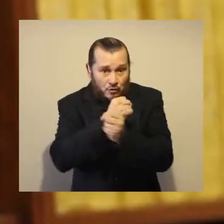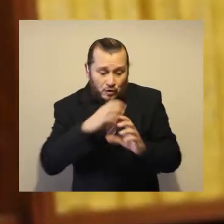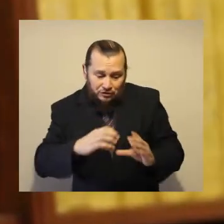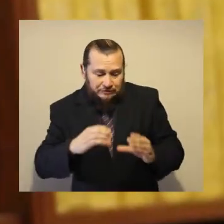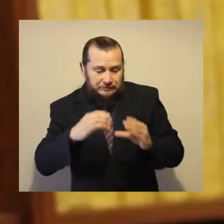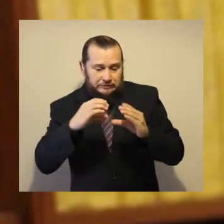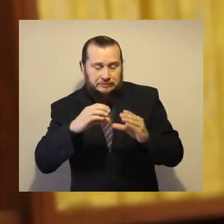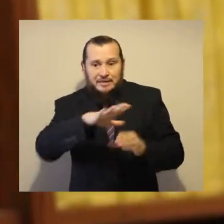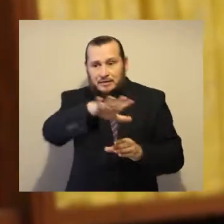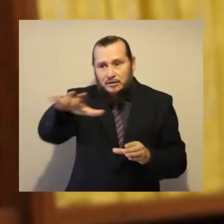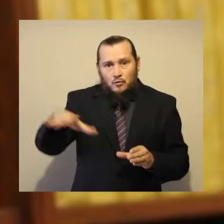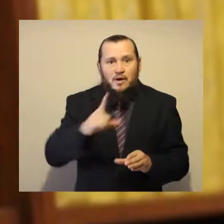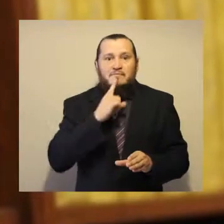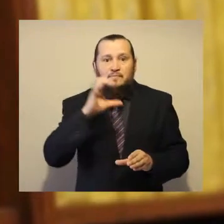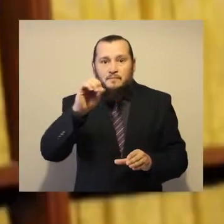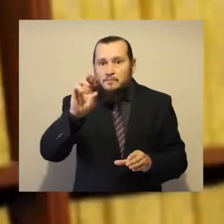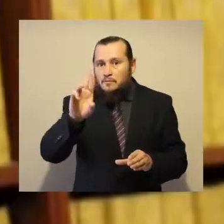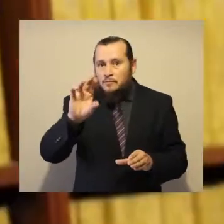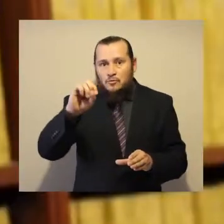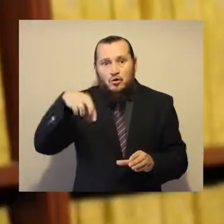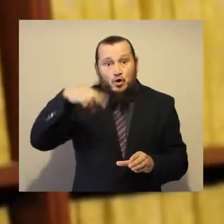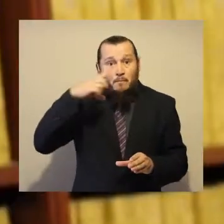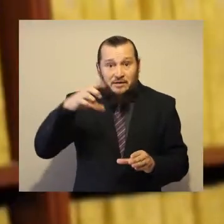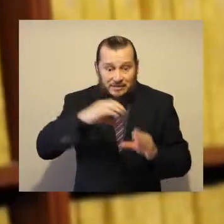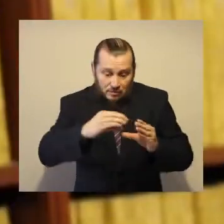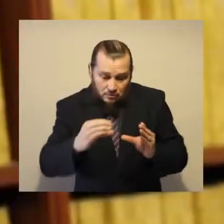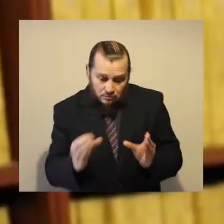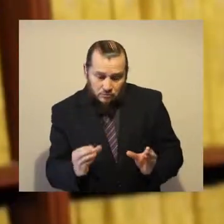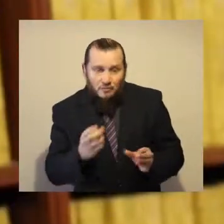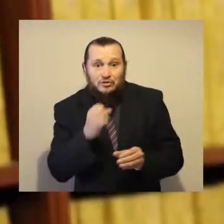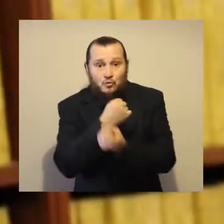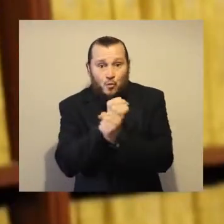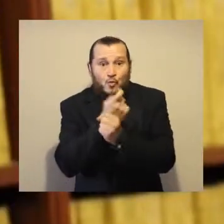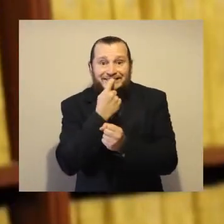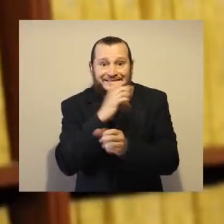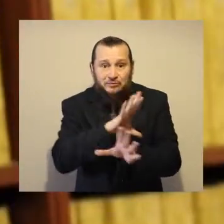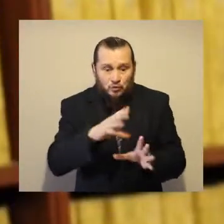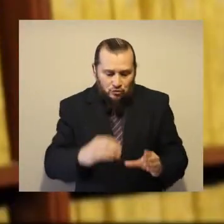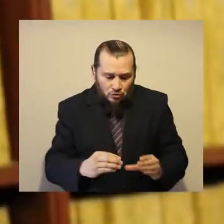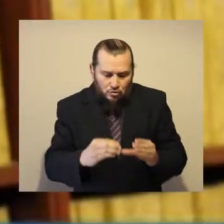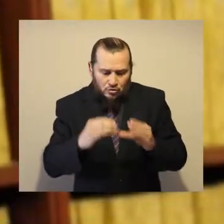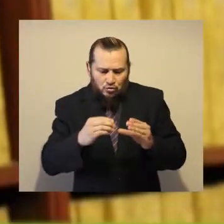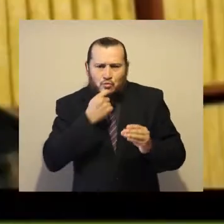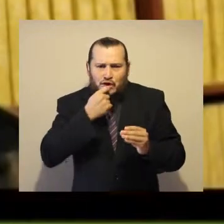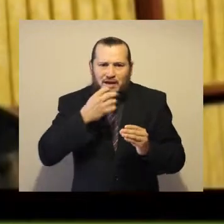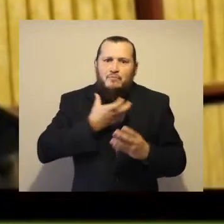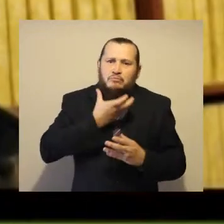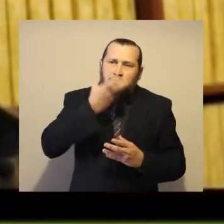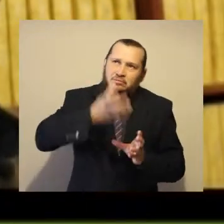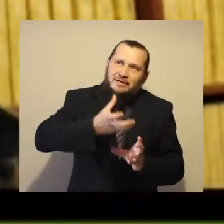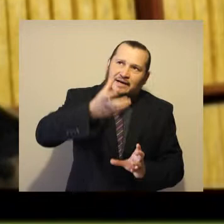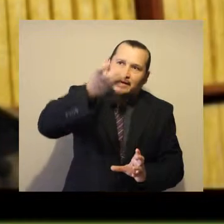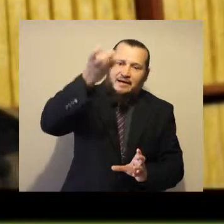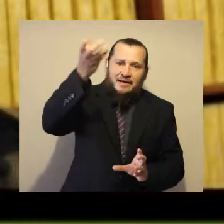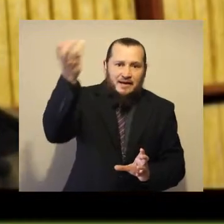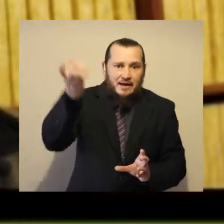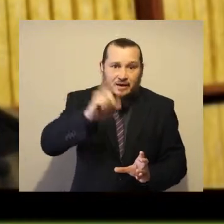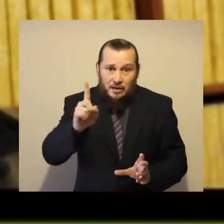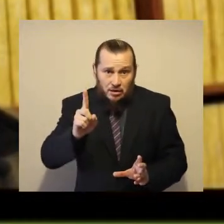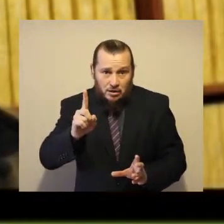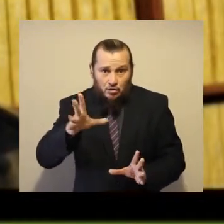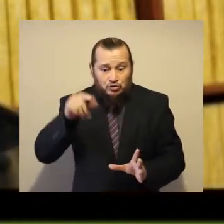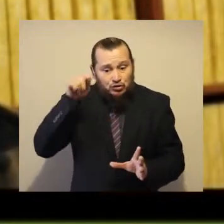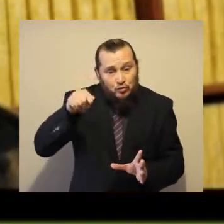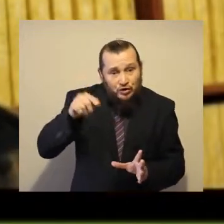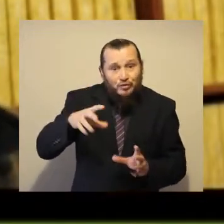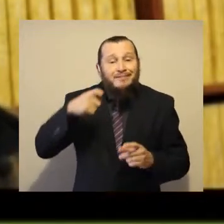habita el arroyo Toropí, ¿no? Los fósiles que hay en Toropí no corresponden ni a dinosaurios ni a reptiles, sino